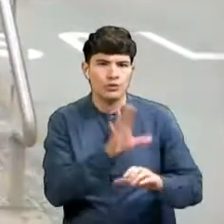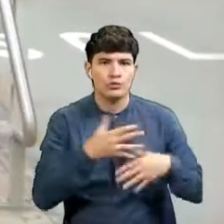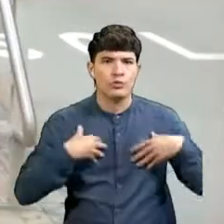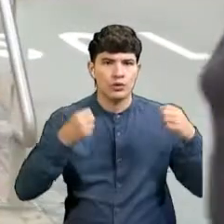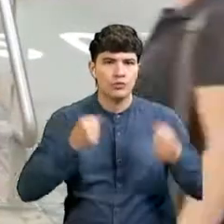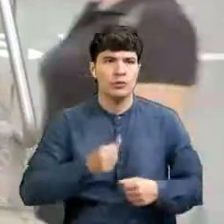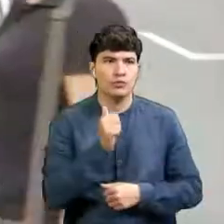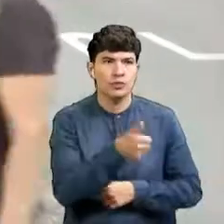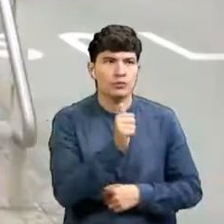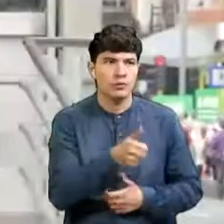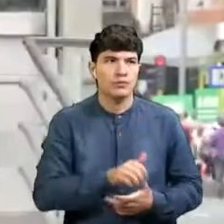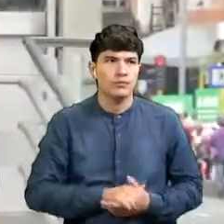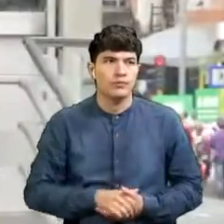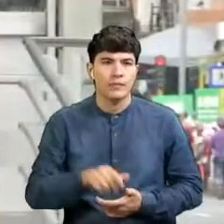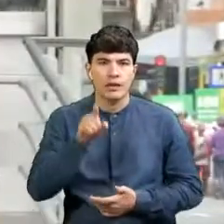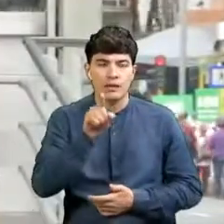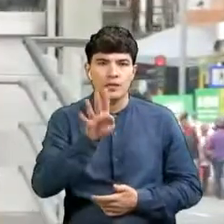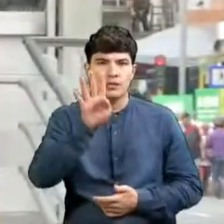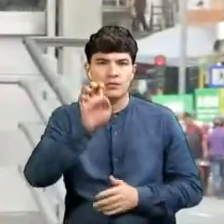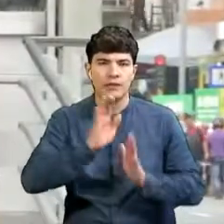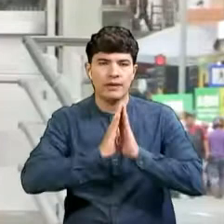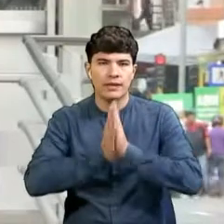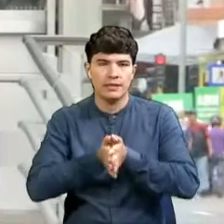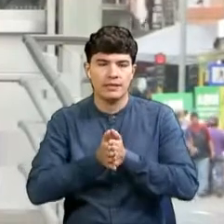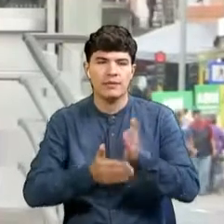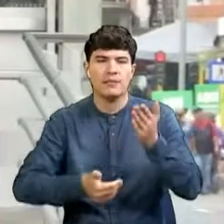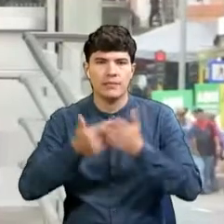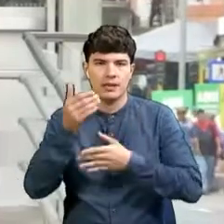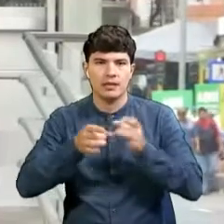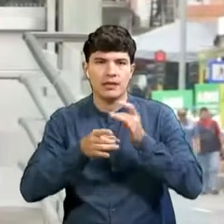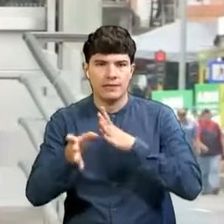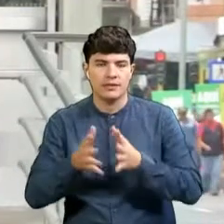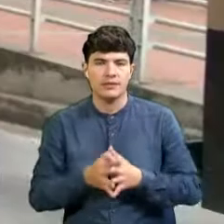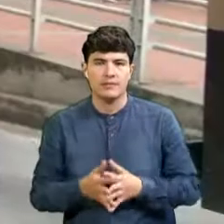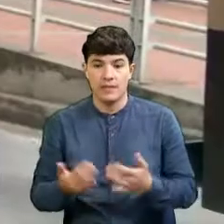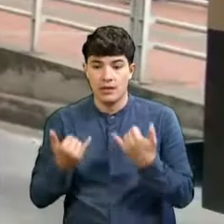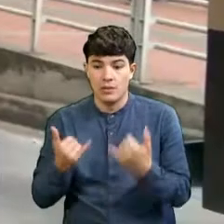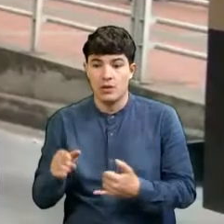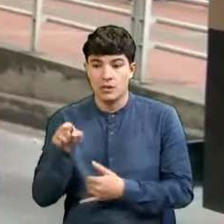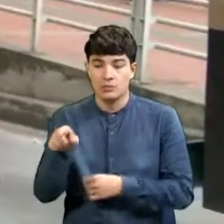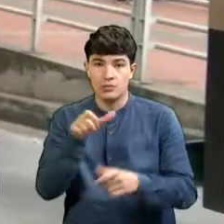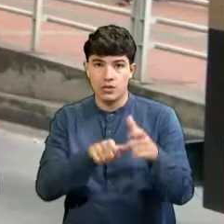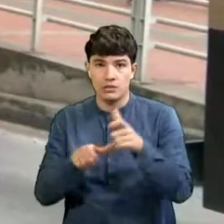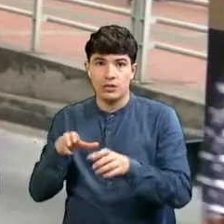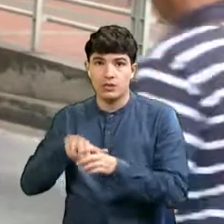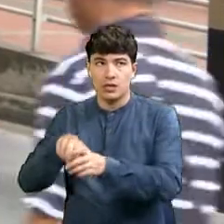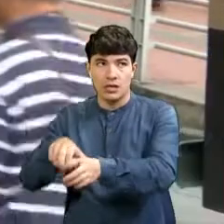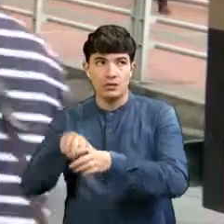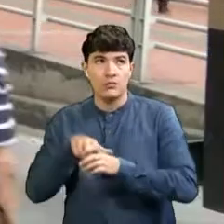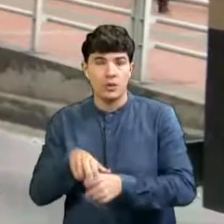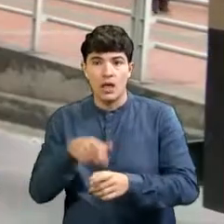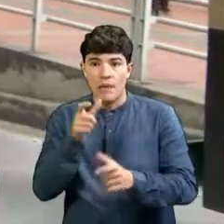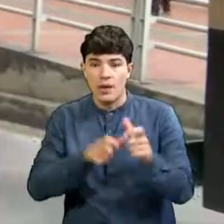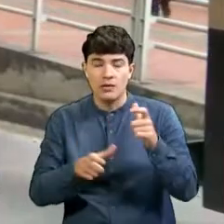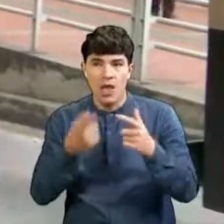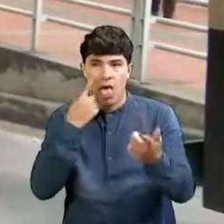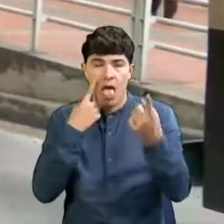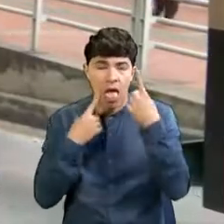ellos mismos el 19 de diciembre ahora los señores transportadores están chillando